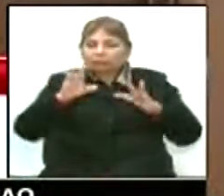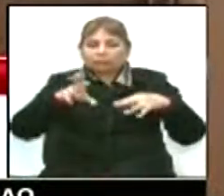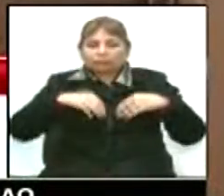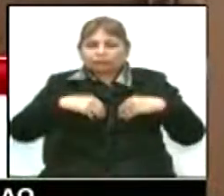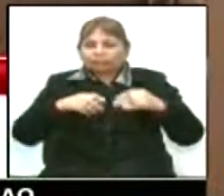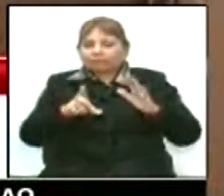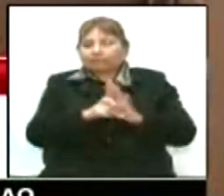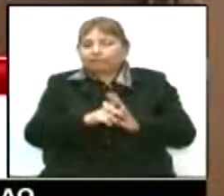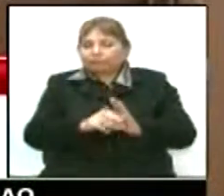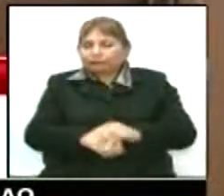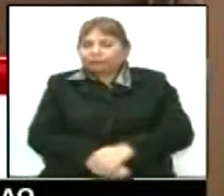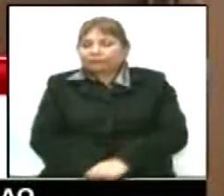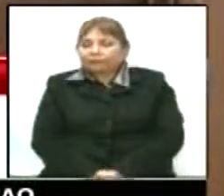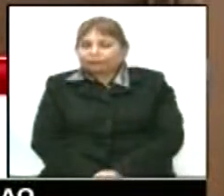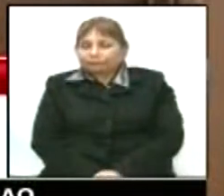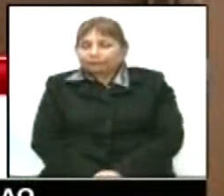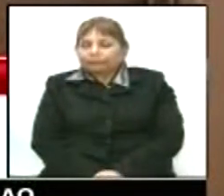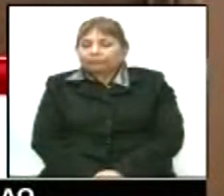aprobado.